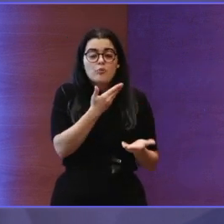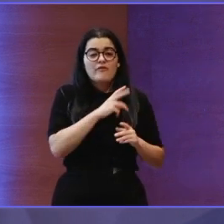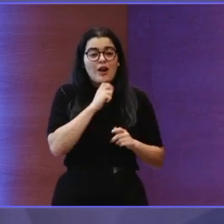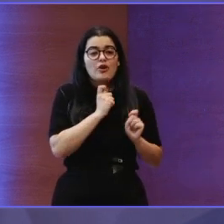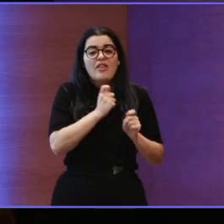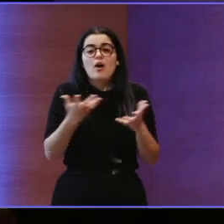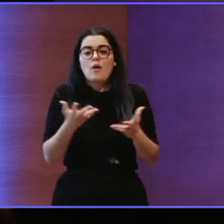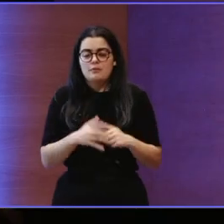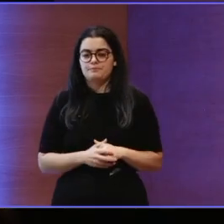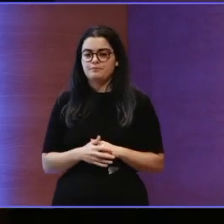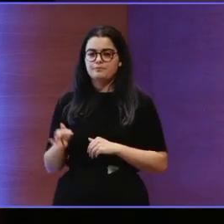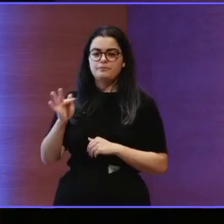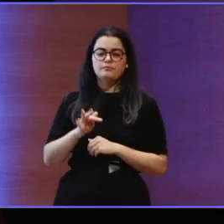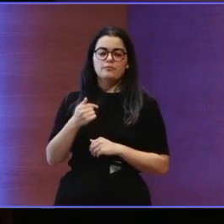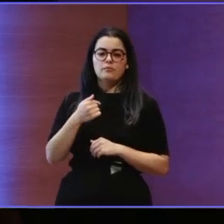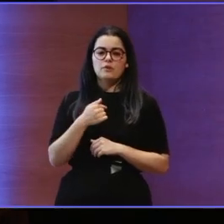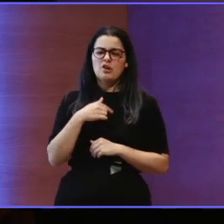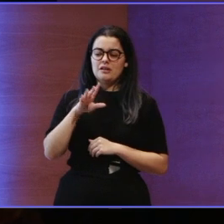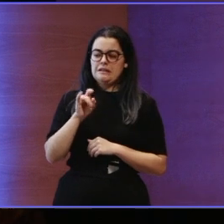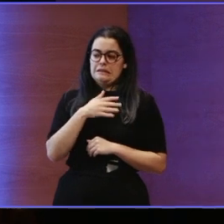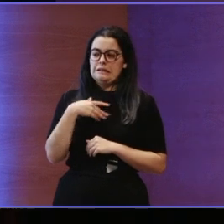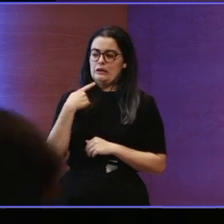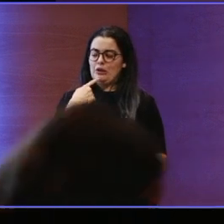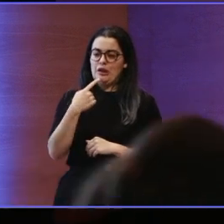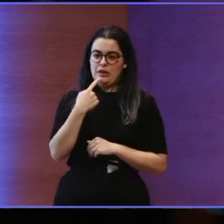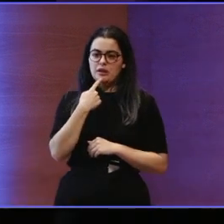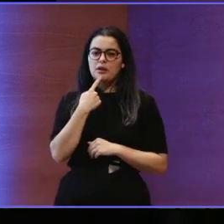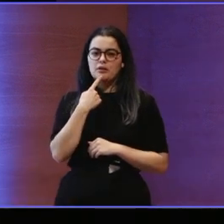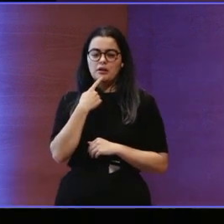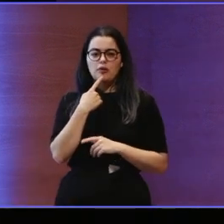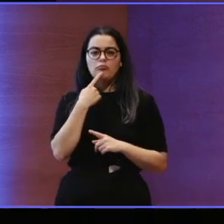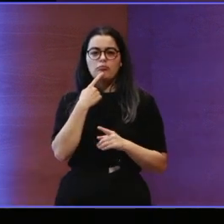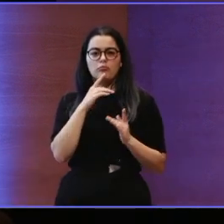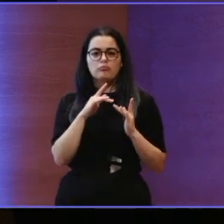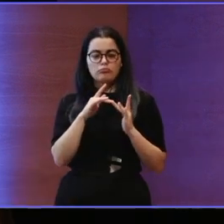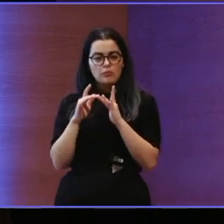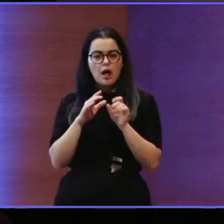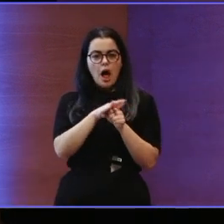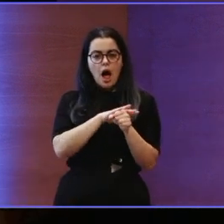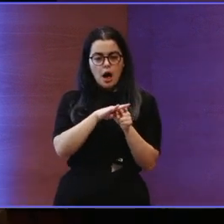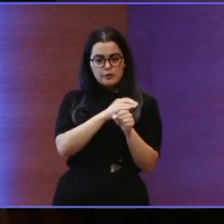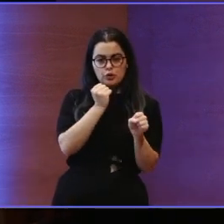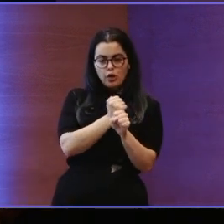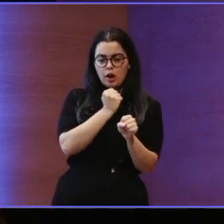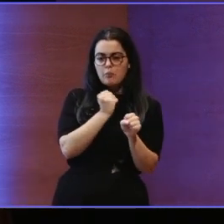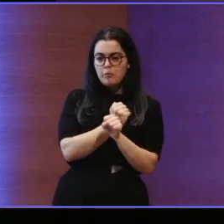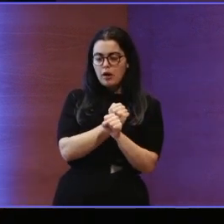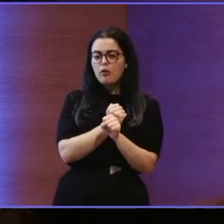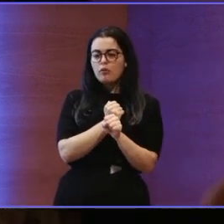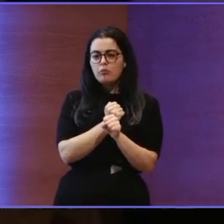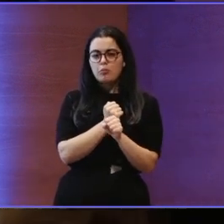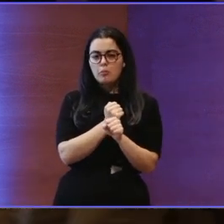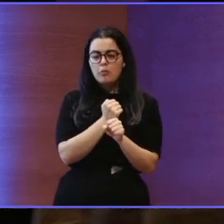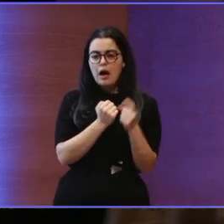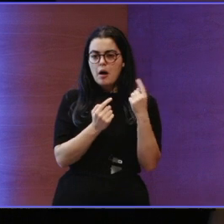Bueno yo sí diré que que sí veo interacciones positivas del ámbito del empleo en muchas